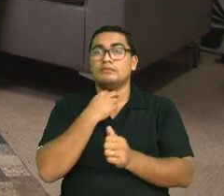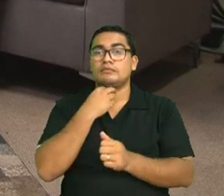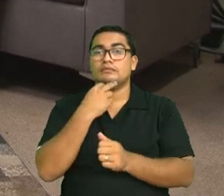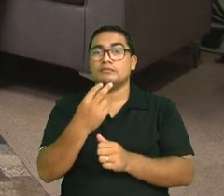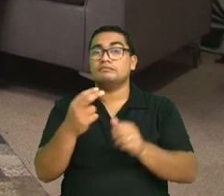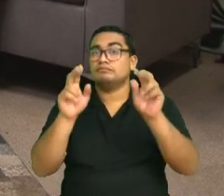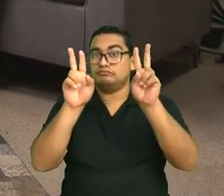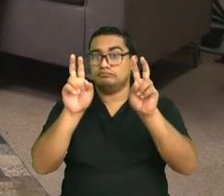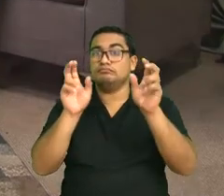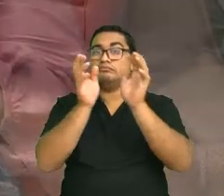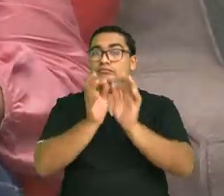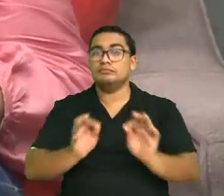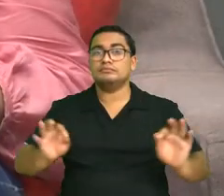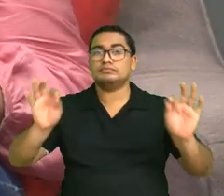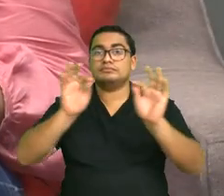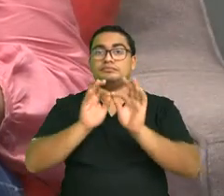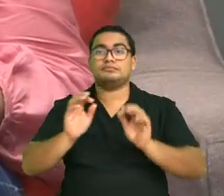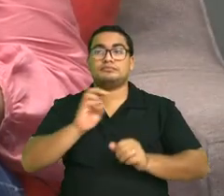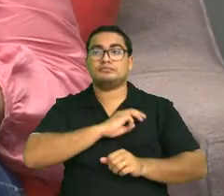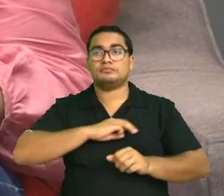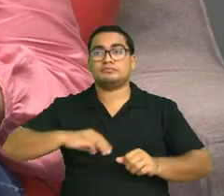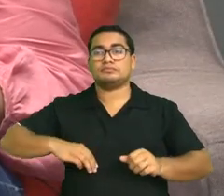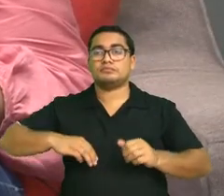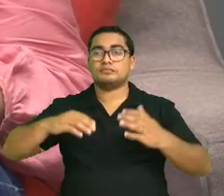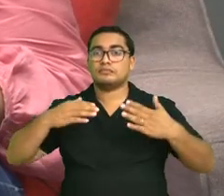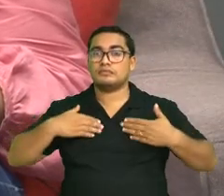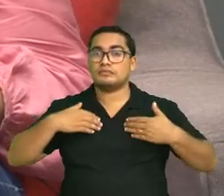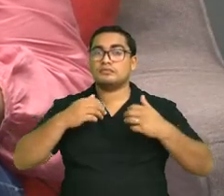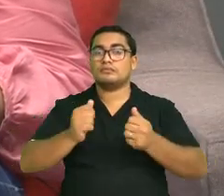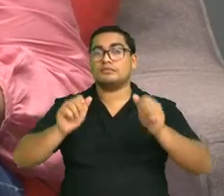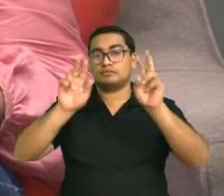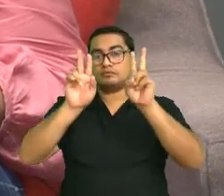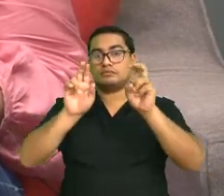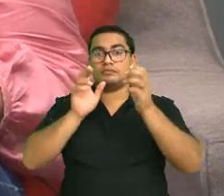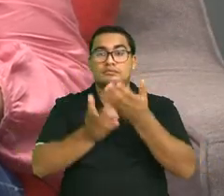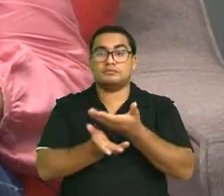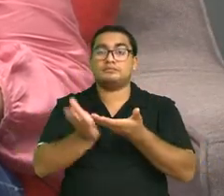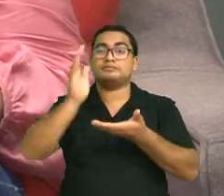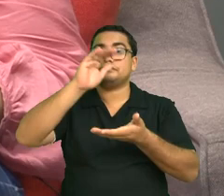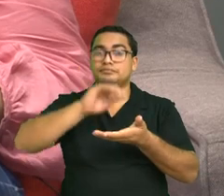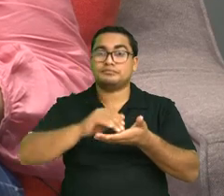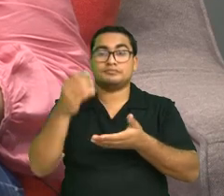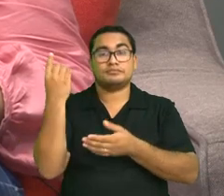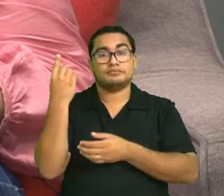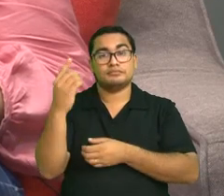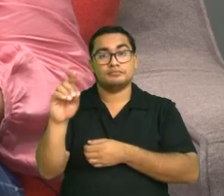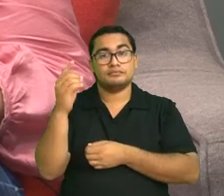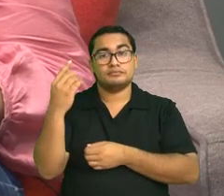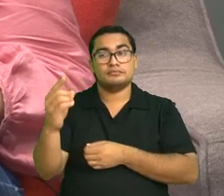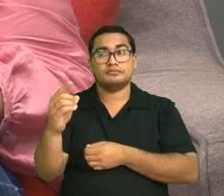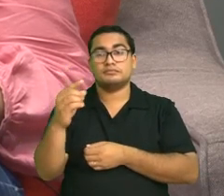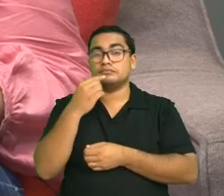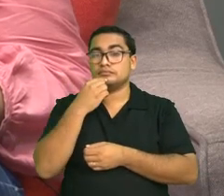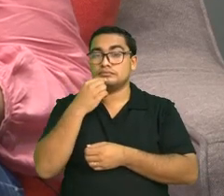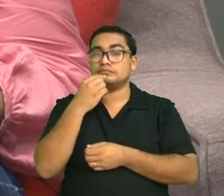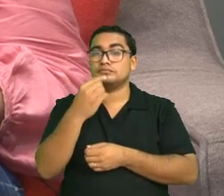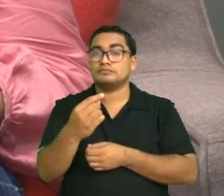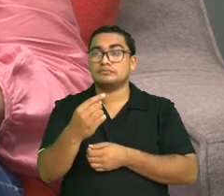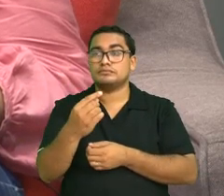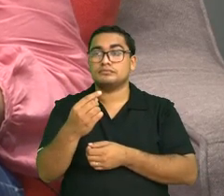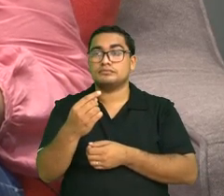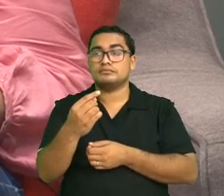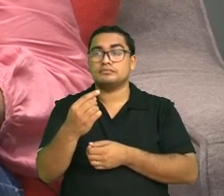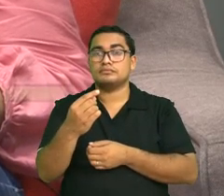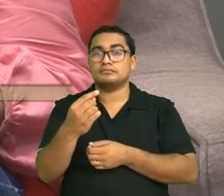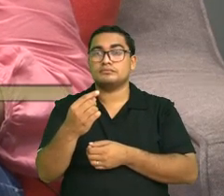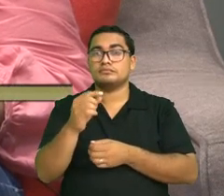de Salud en materia de restitución de derechos, ¿verdad? Cabe decir que hasta